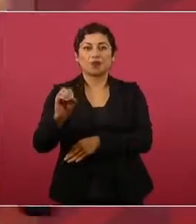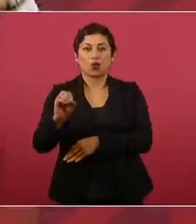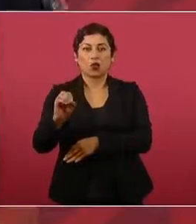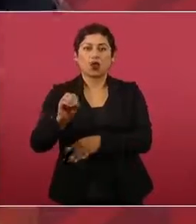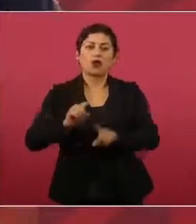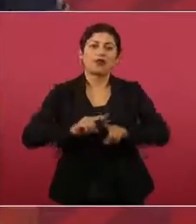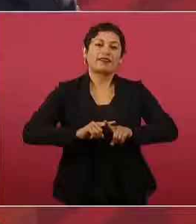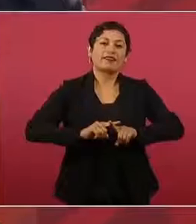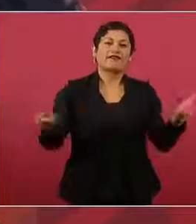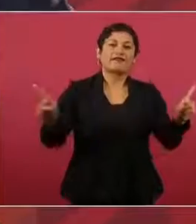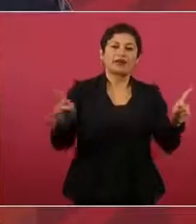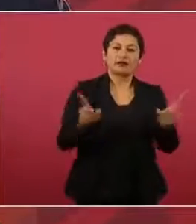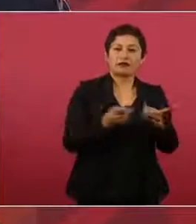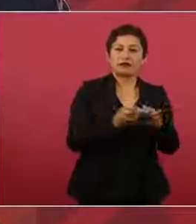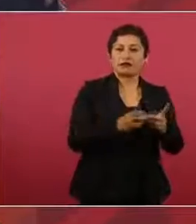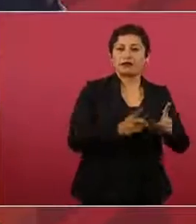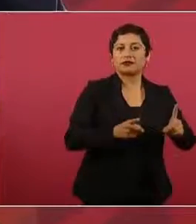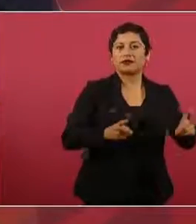Porque